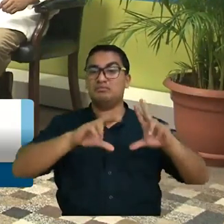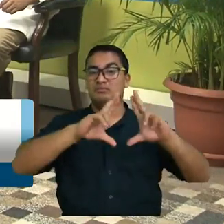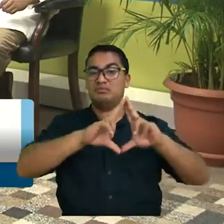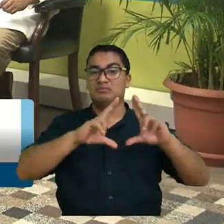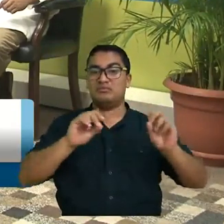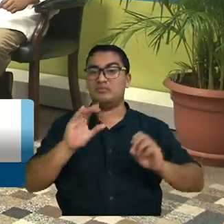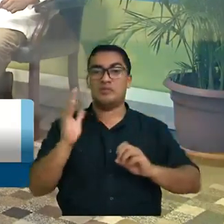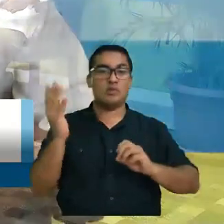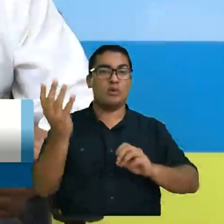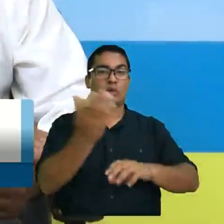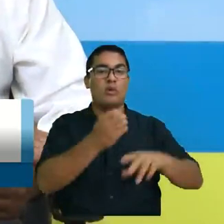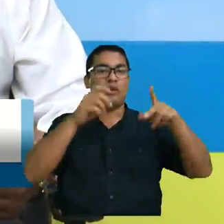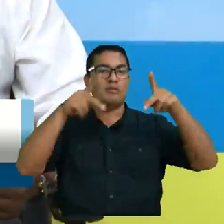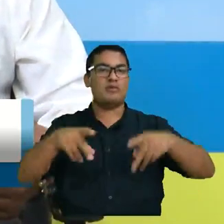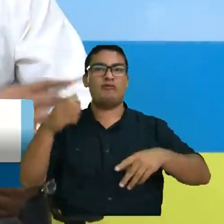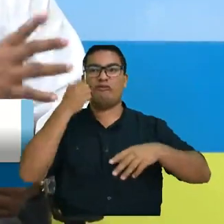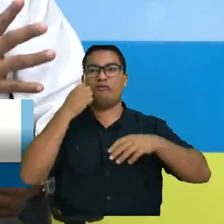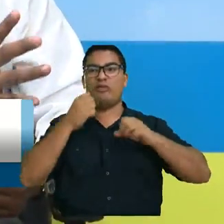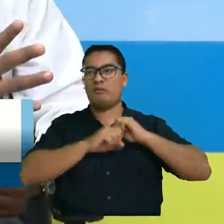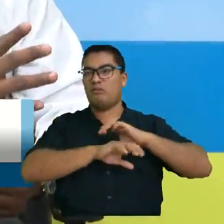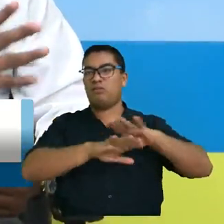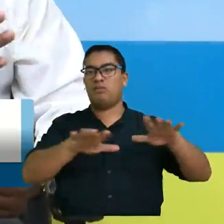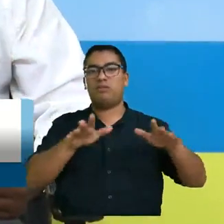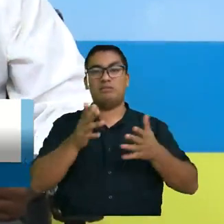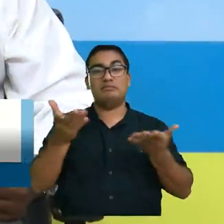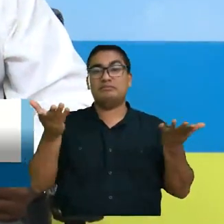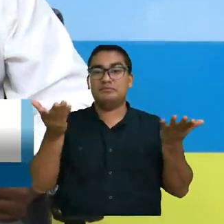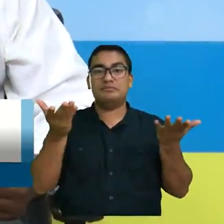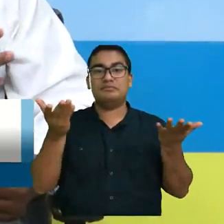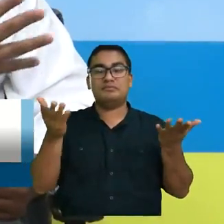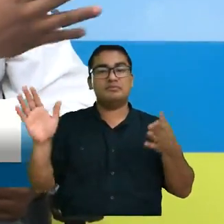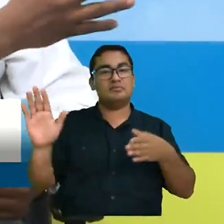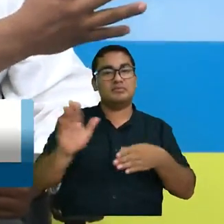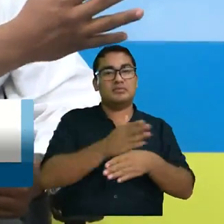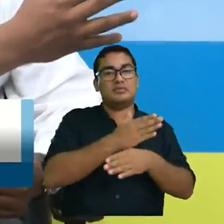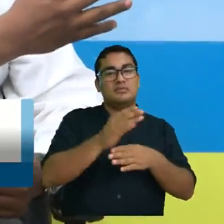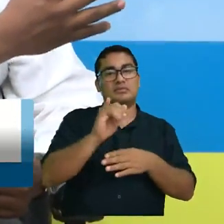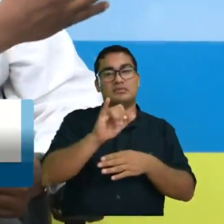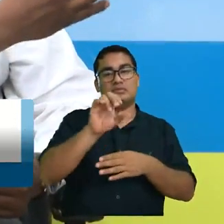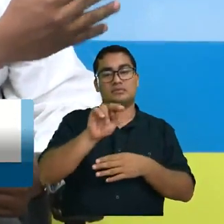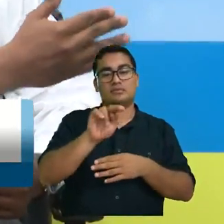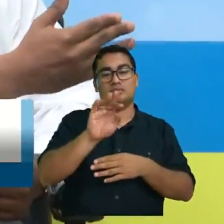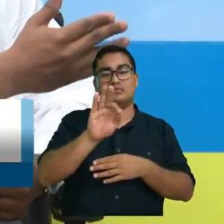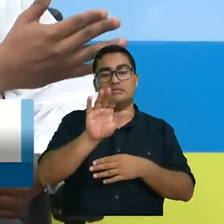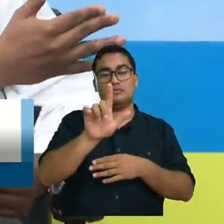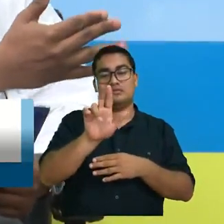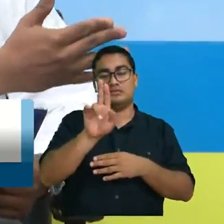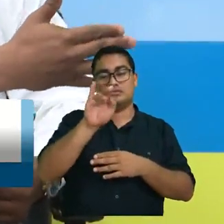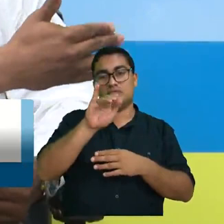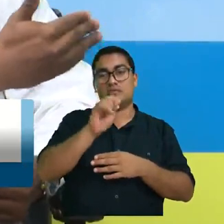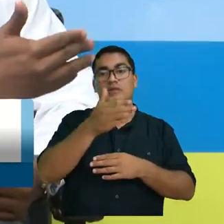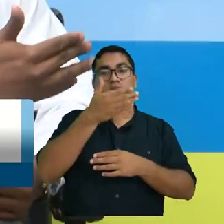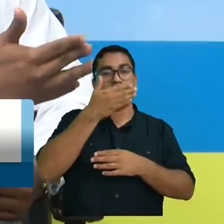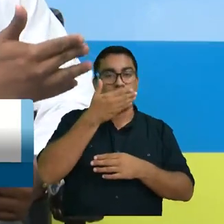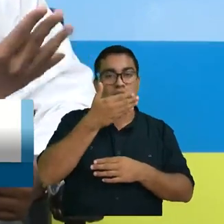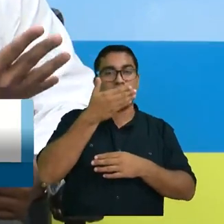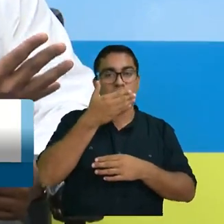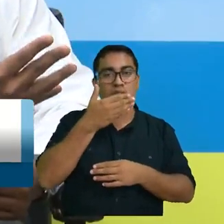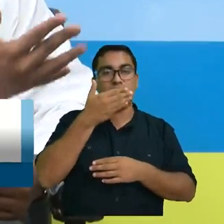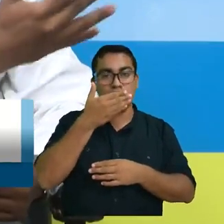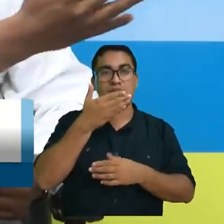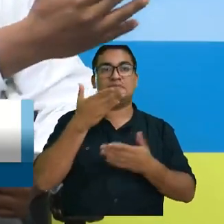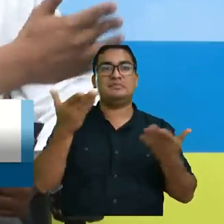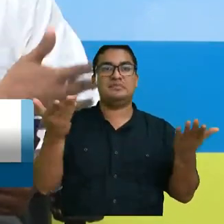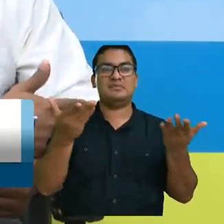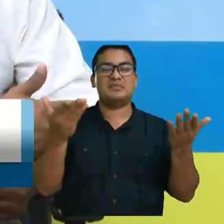el mundo se infectara. ¿Cómo diferenciar la influenza, que usted dice y lo está diciendo muy bien, que es un virus que aparece